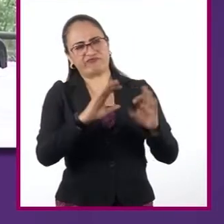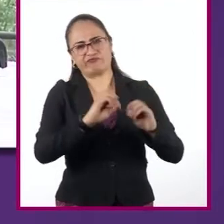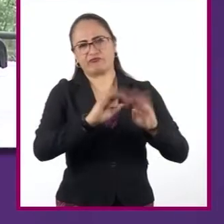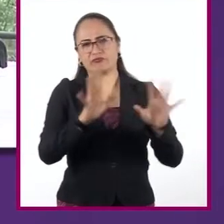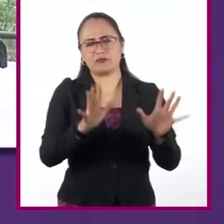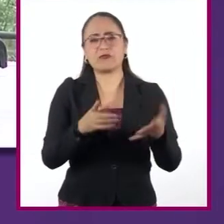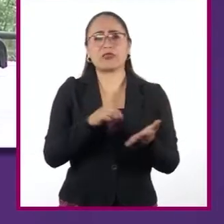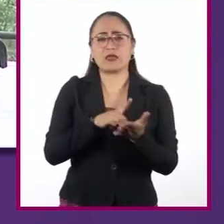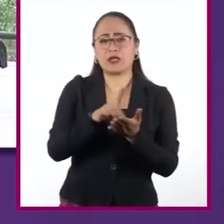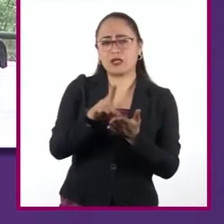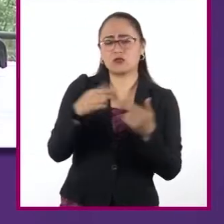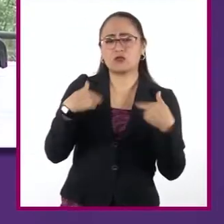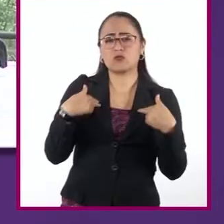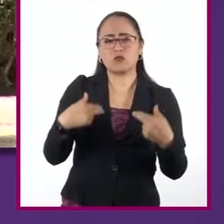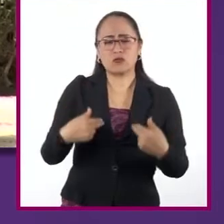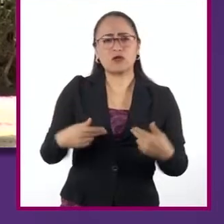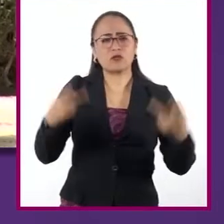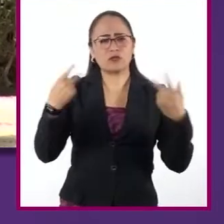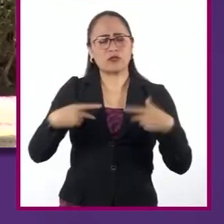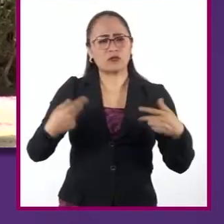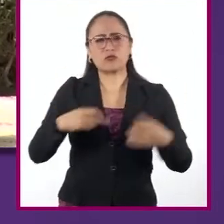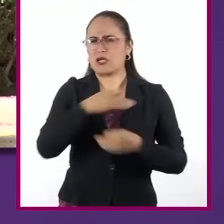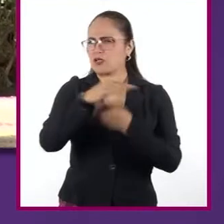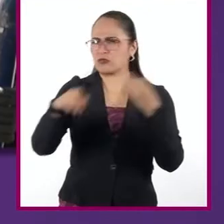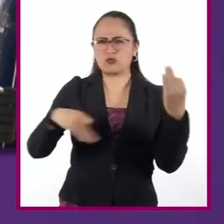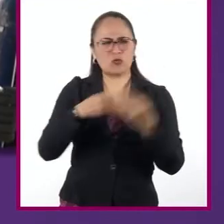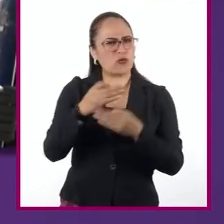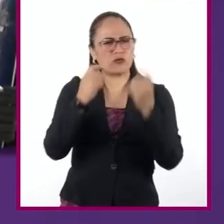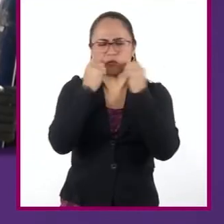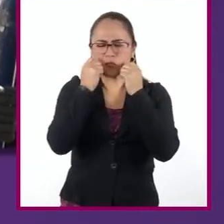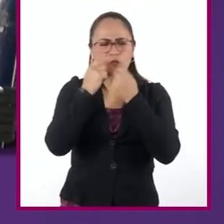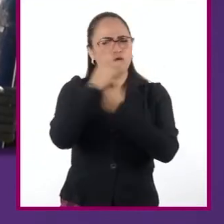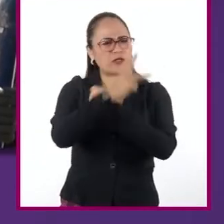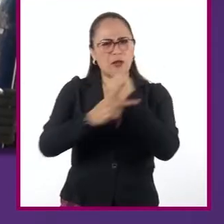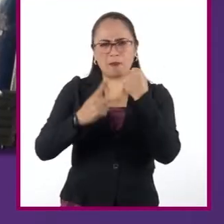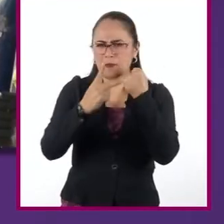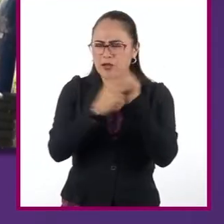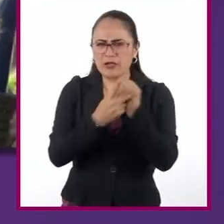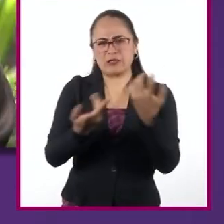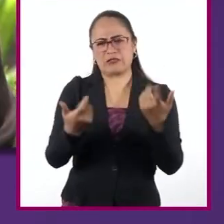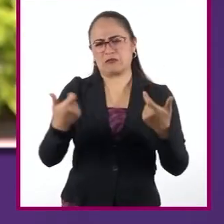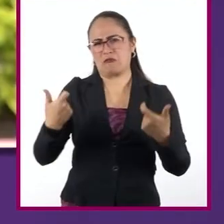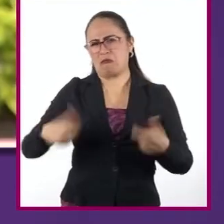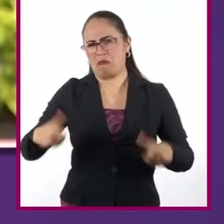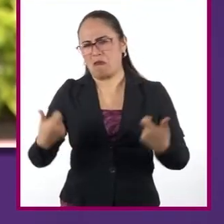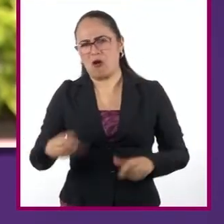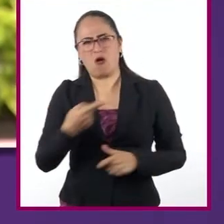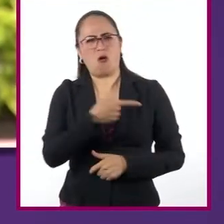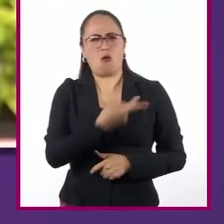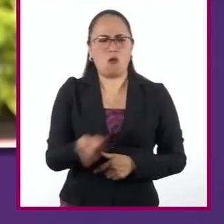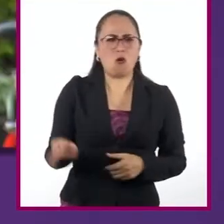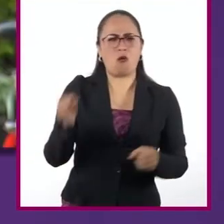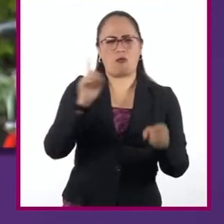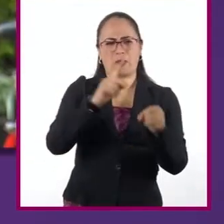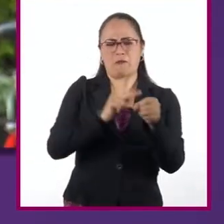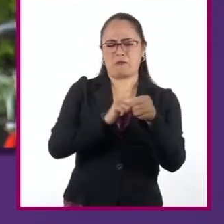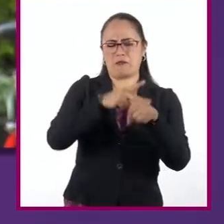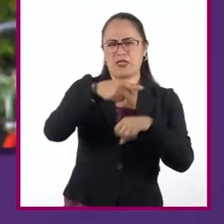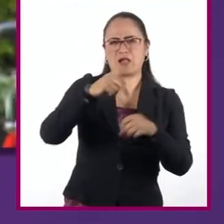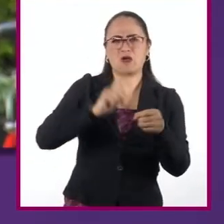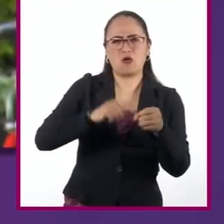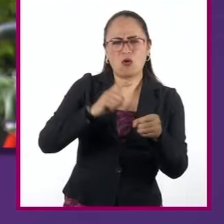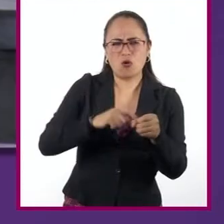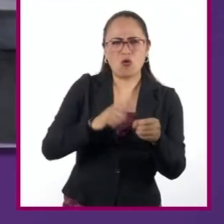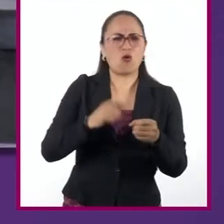humanos aplican a todas las personas en cualquier país, sin importar su condición económica, el color de su piel, su